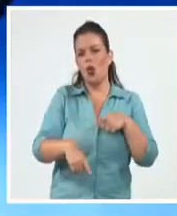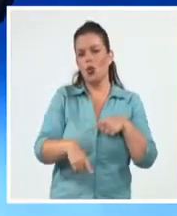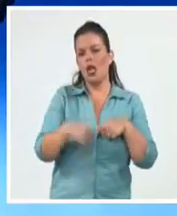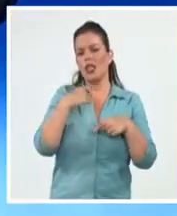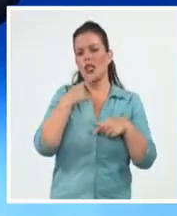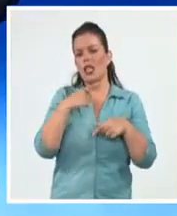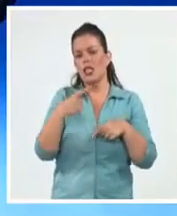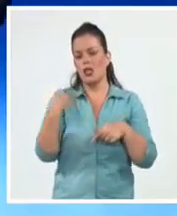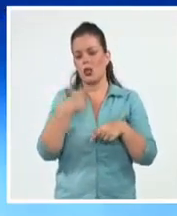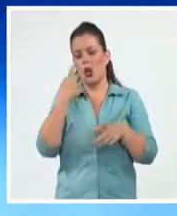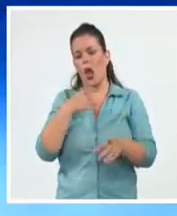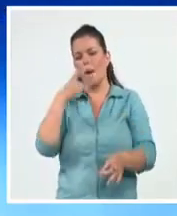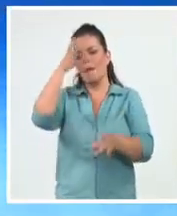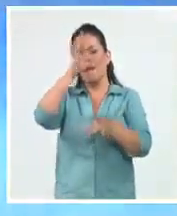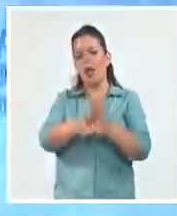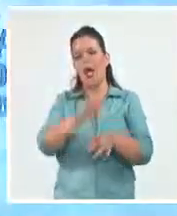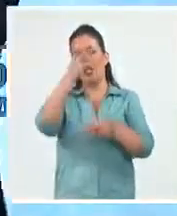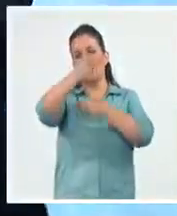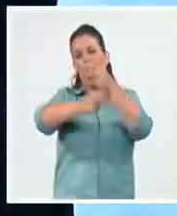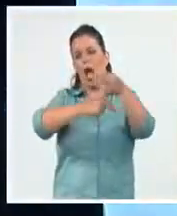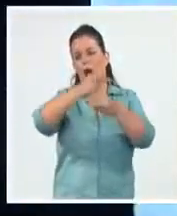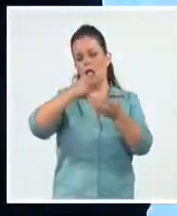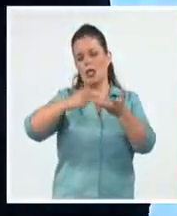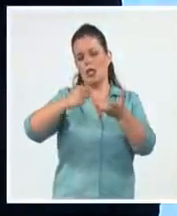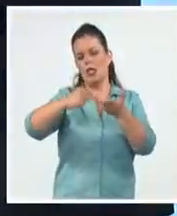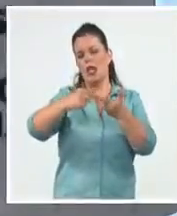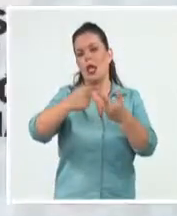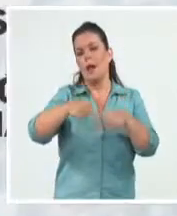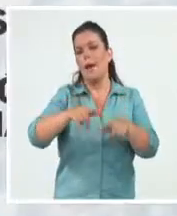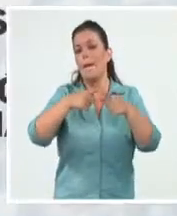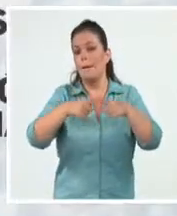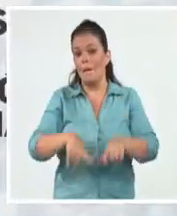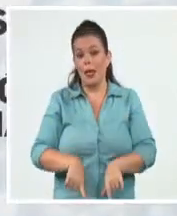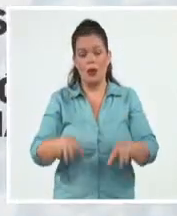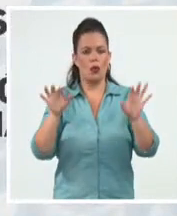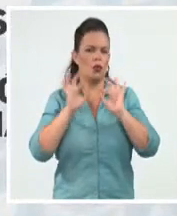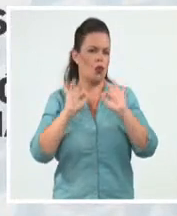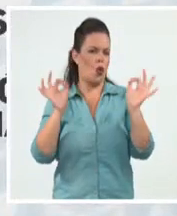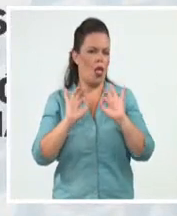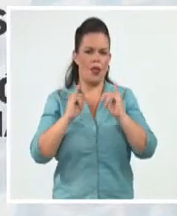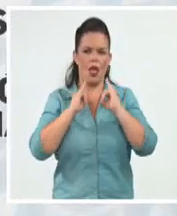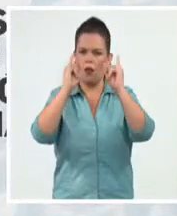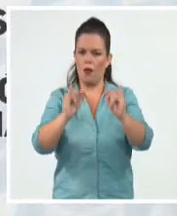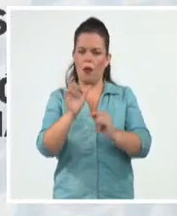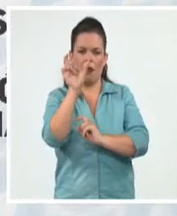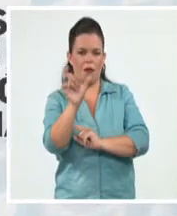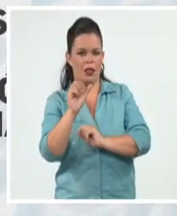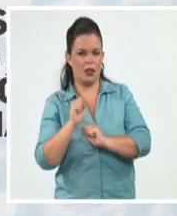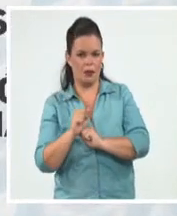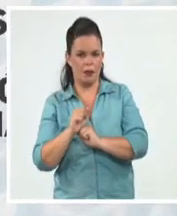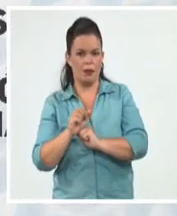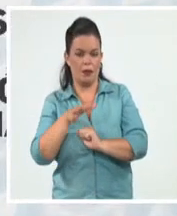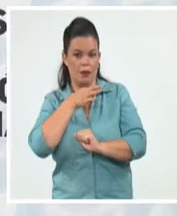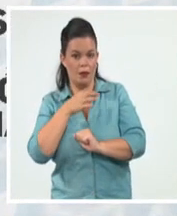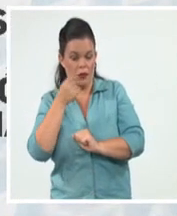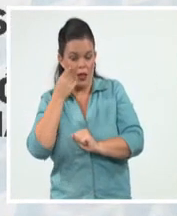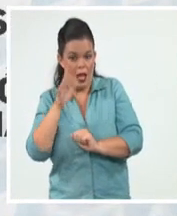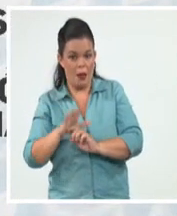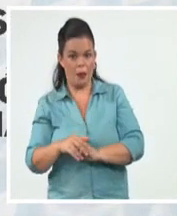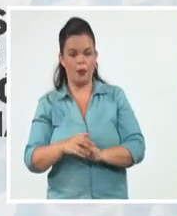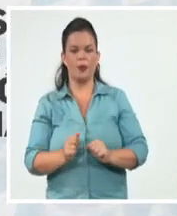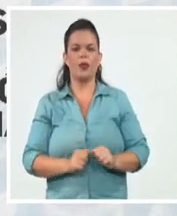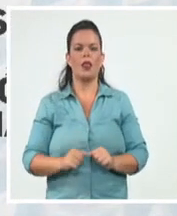fechas. Y aquí les traigo también algunos ejemplos de esas acciones que están circulando, estas propuestas en Telegram. Son, romper botellas y